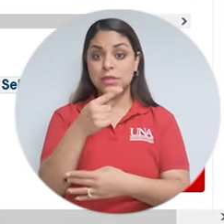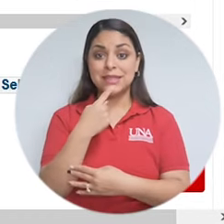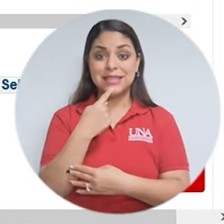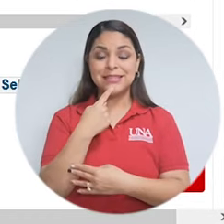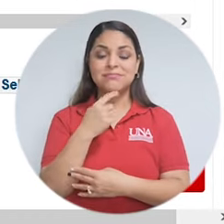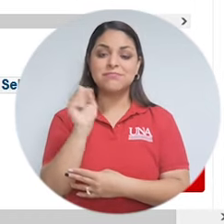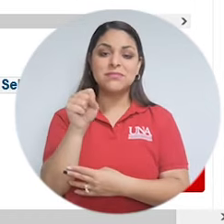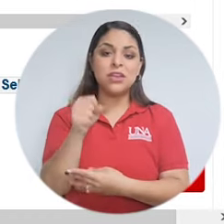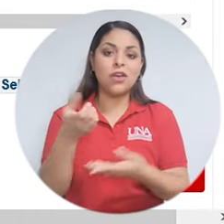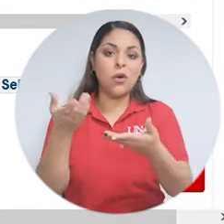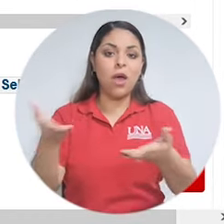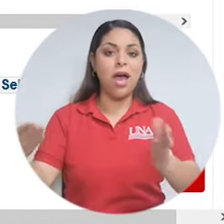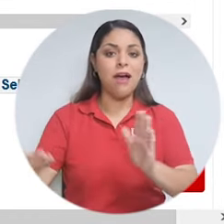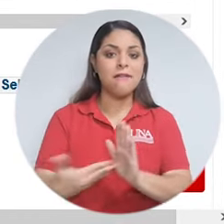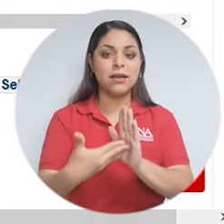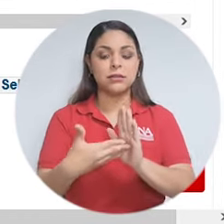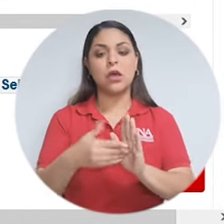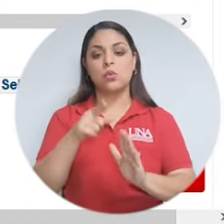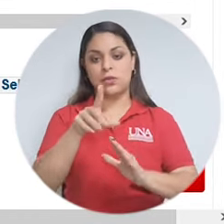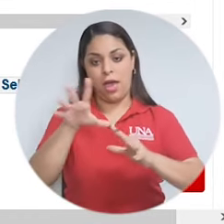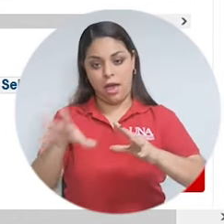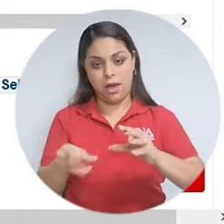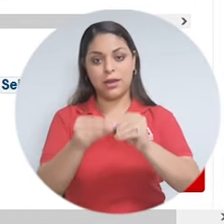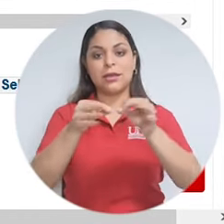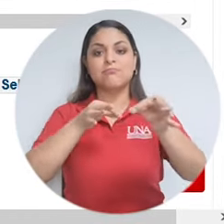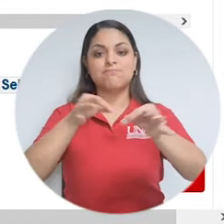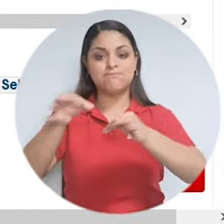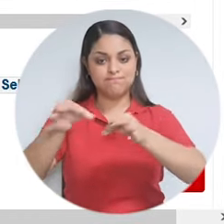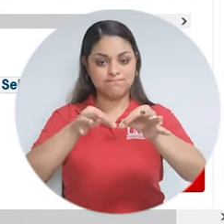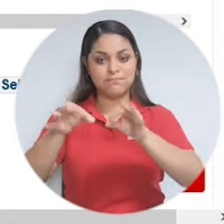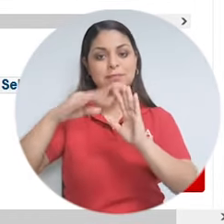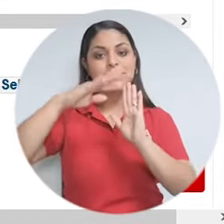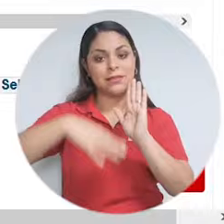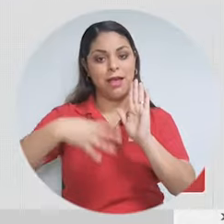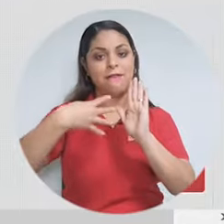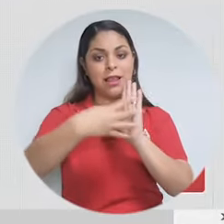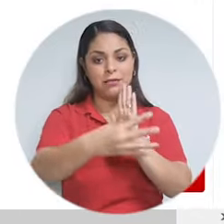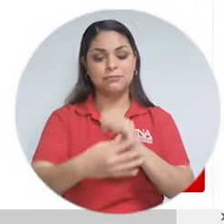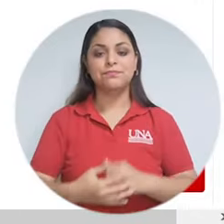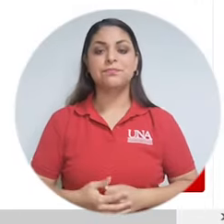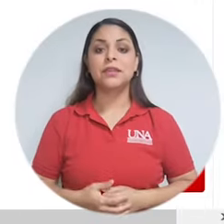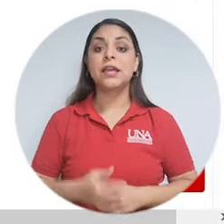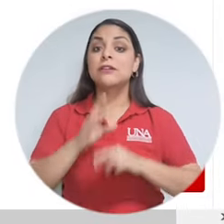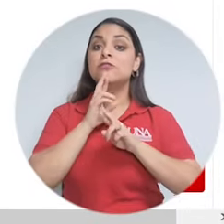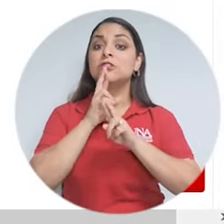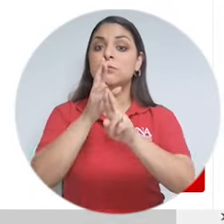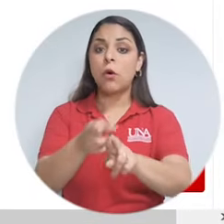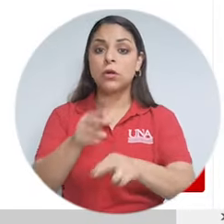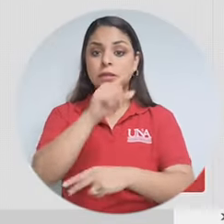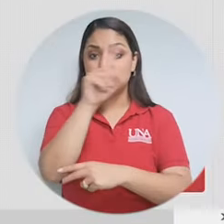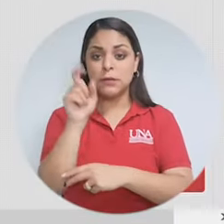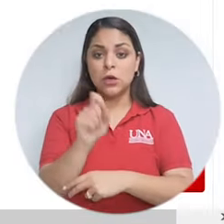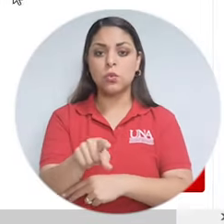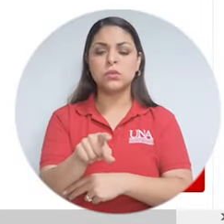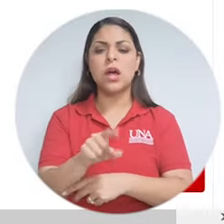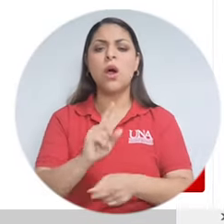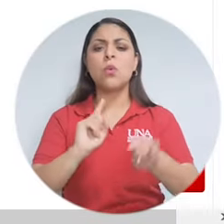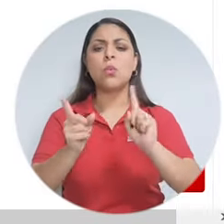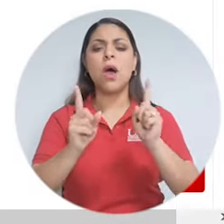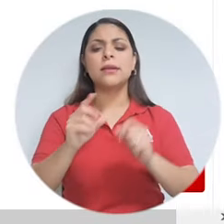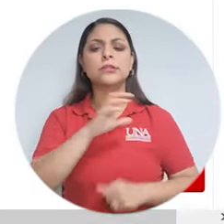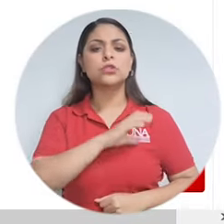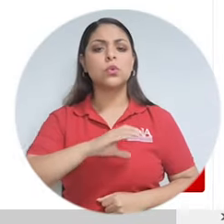su respuesta sea un sí, agregue el detalle en la tabla. Responda la pregunta sobre las